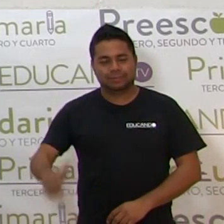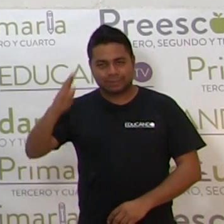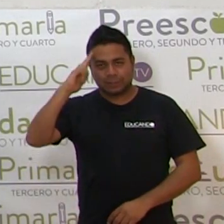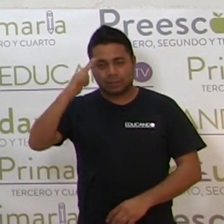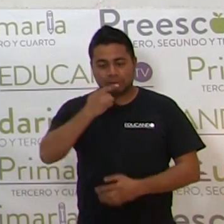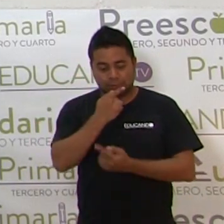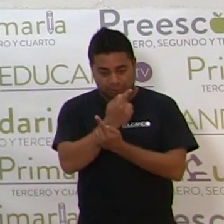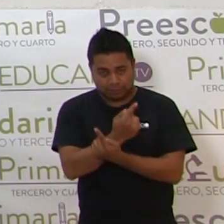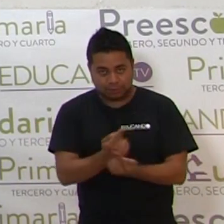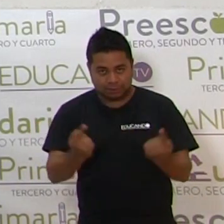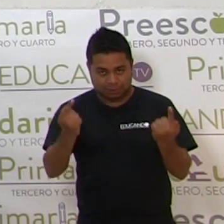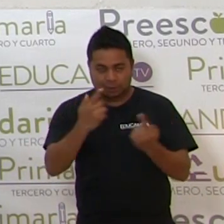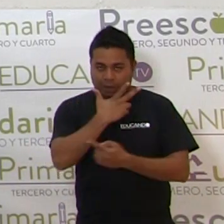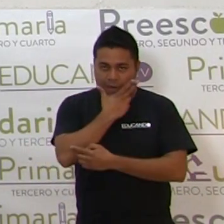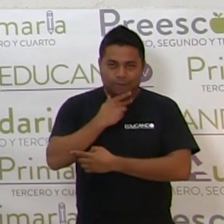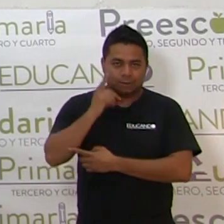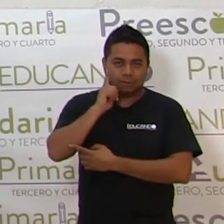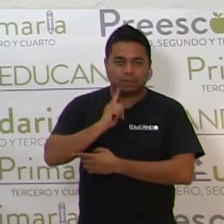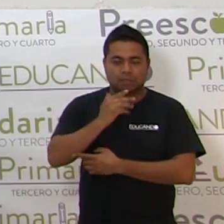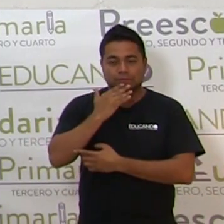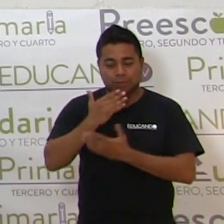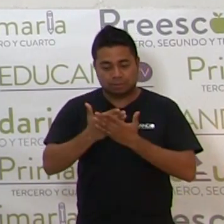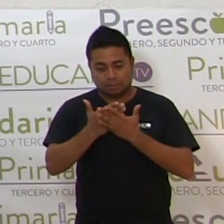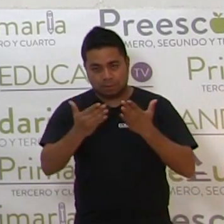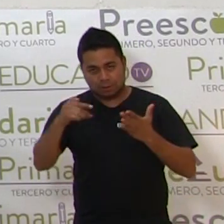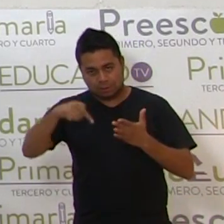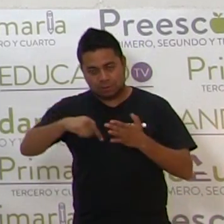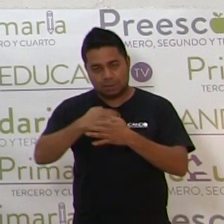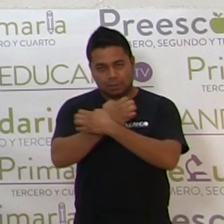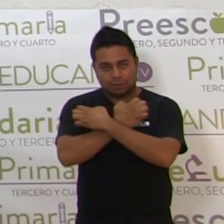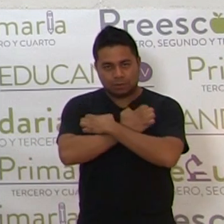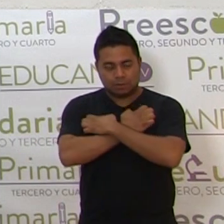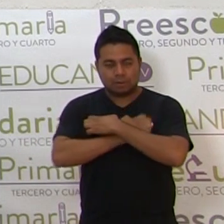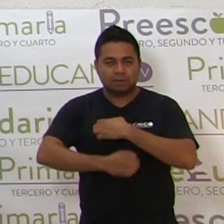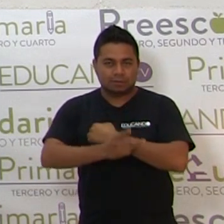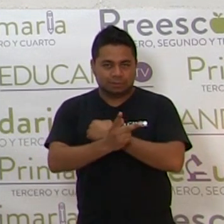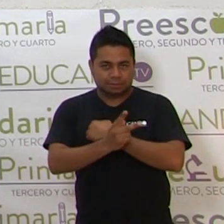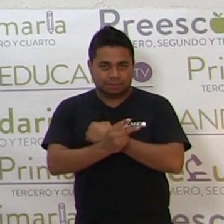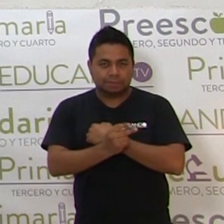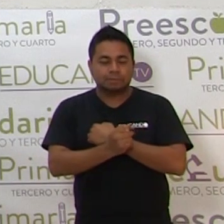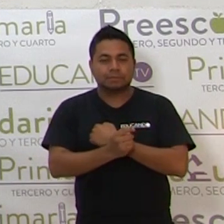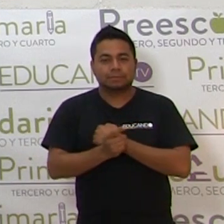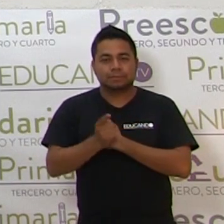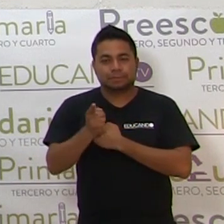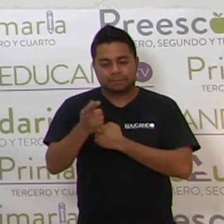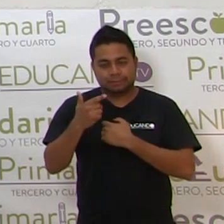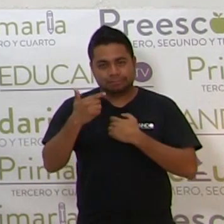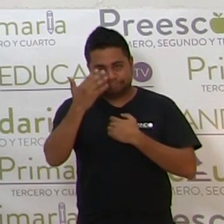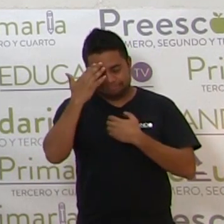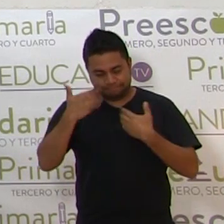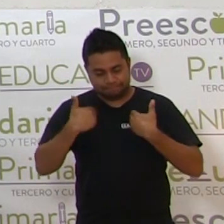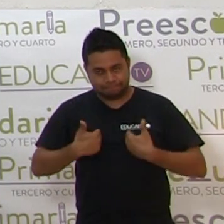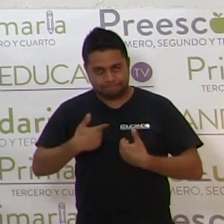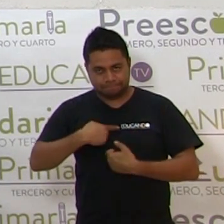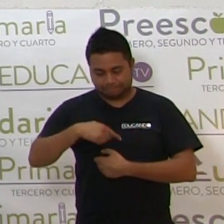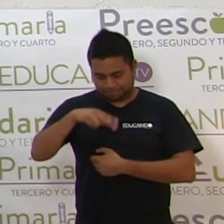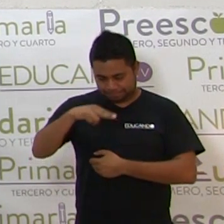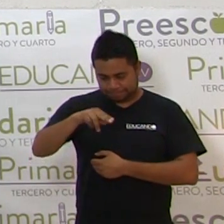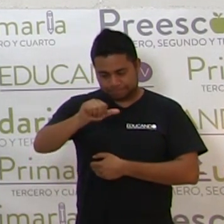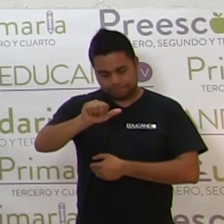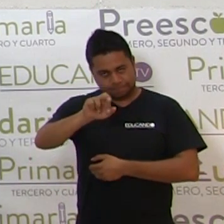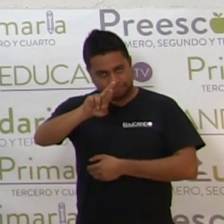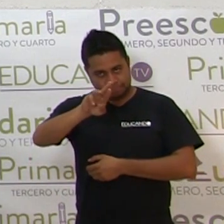Hola, ¿qué tal, niños y niñas? Bienvenidos nuevamente a tu programa Educando TV. Tú ya me conoces, mi nombre